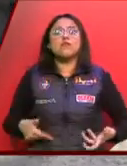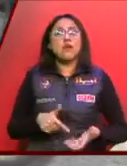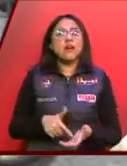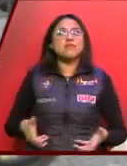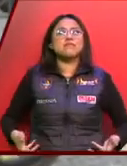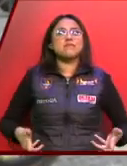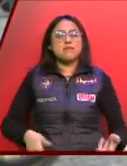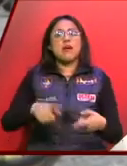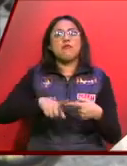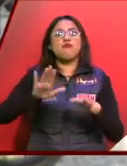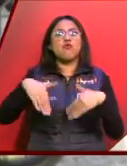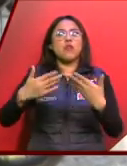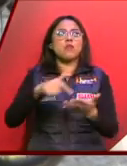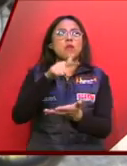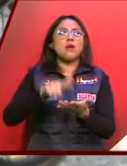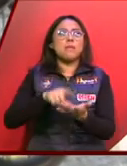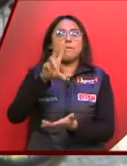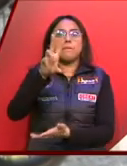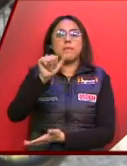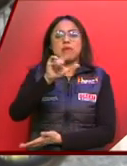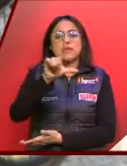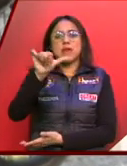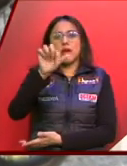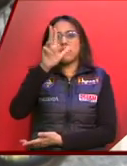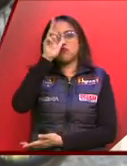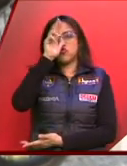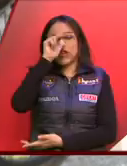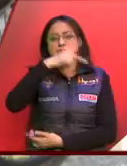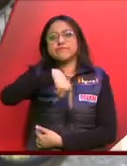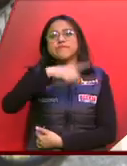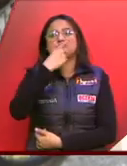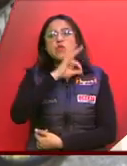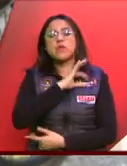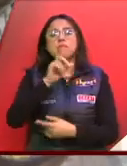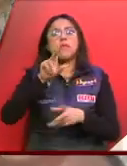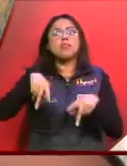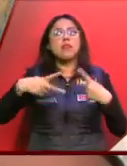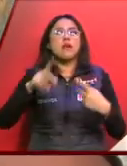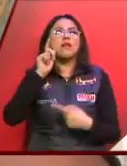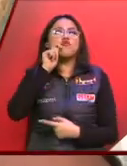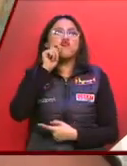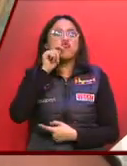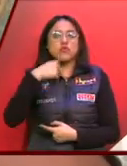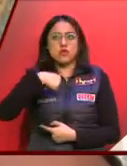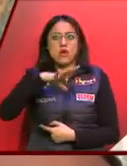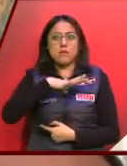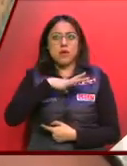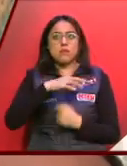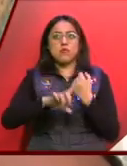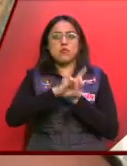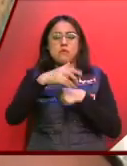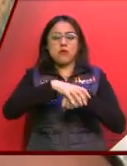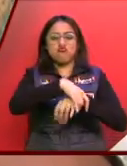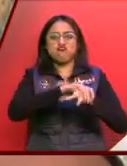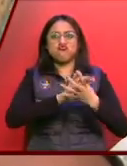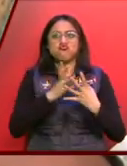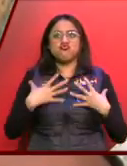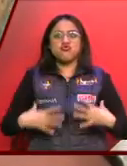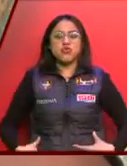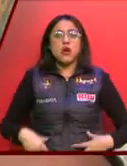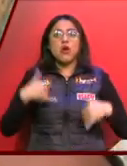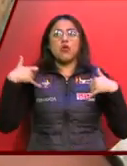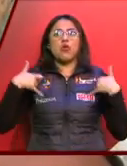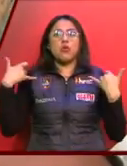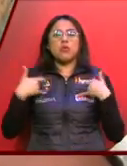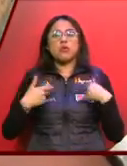las afueras de Villahermosa, es donde ofrece sus limones, los cuales le ayudan a subsistir. Yo tengo reumatritis juvenil. Donde estamos